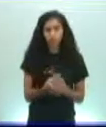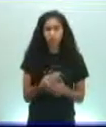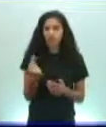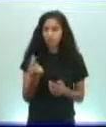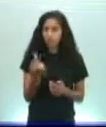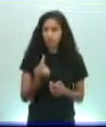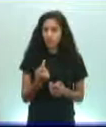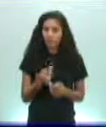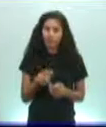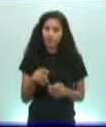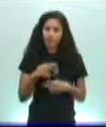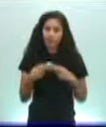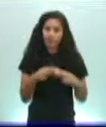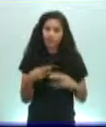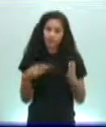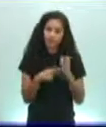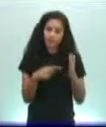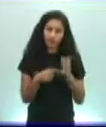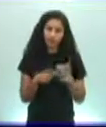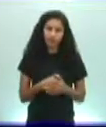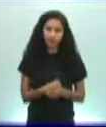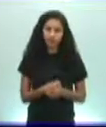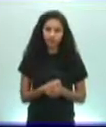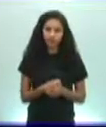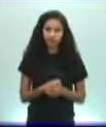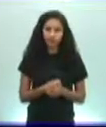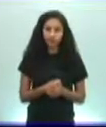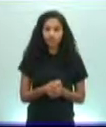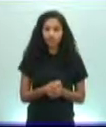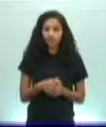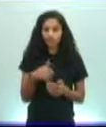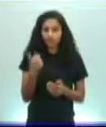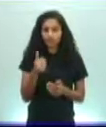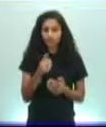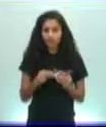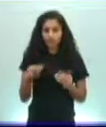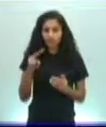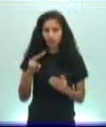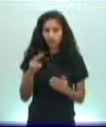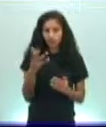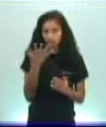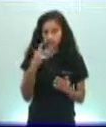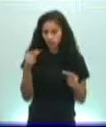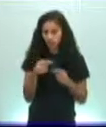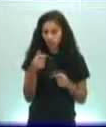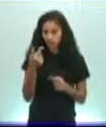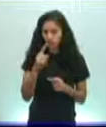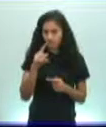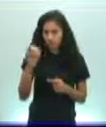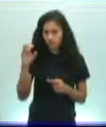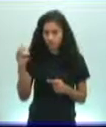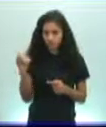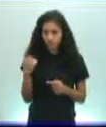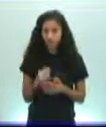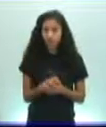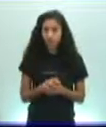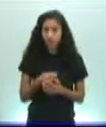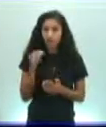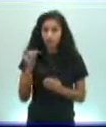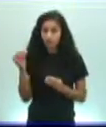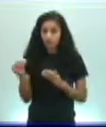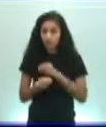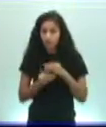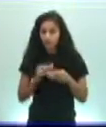basta multiplicar. Y 10 a la 2 es 100, que nos invita a correr la coma